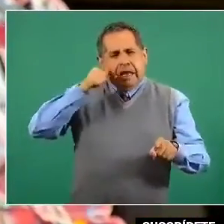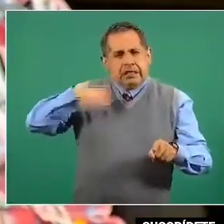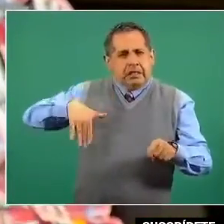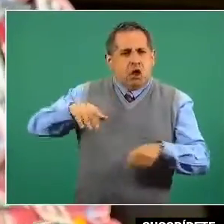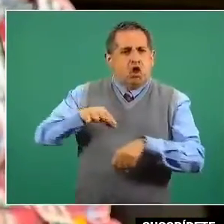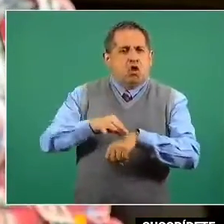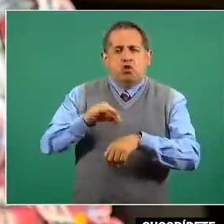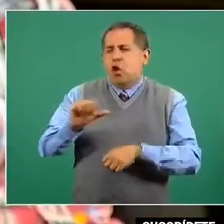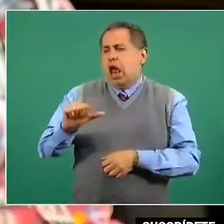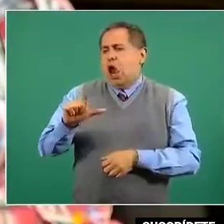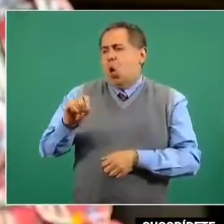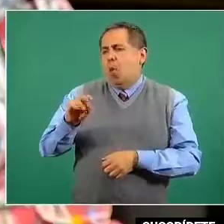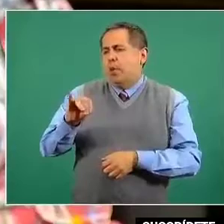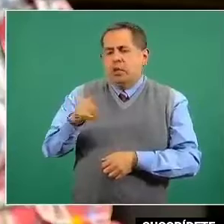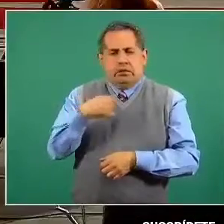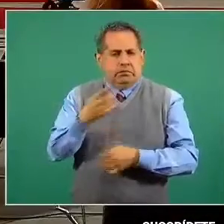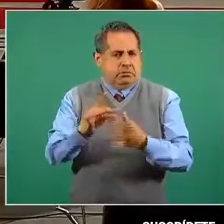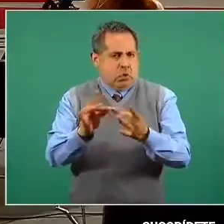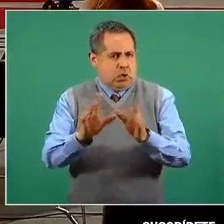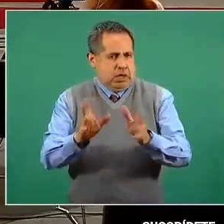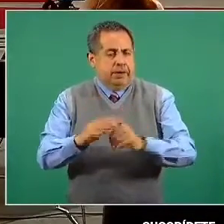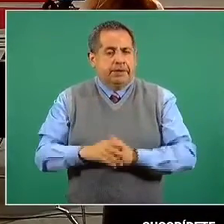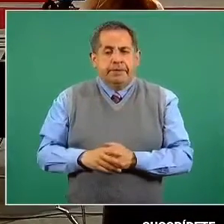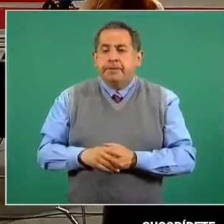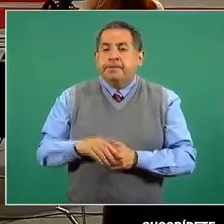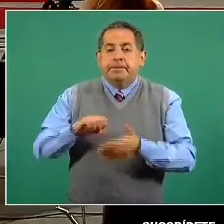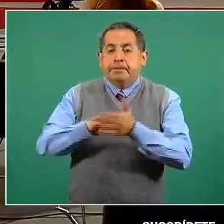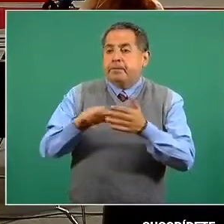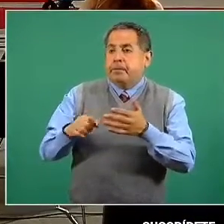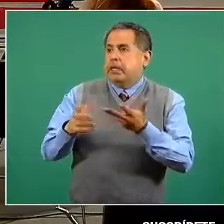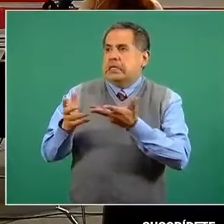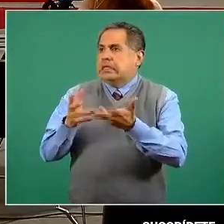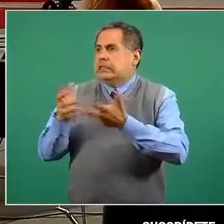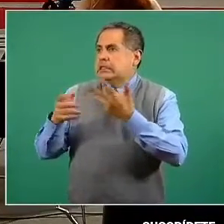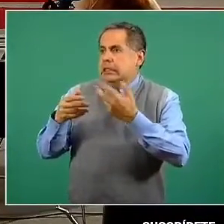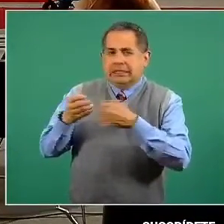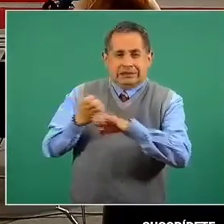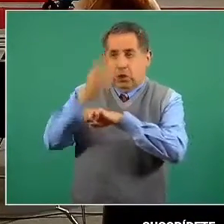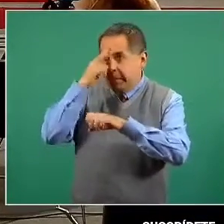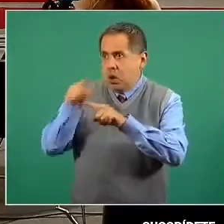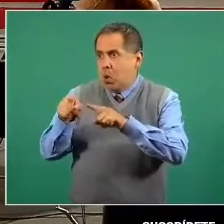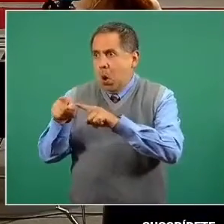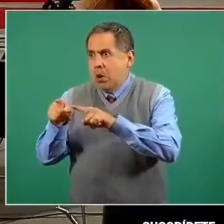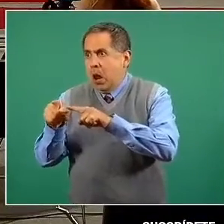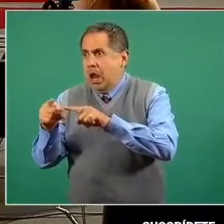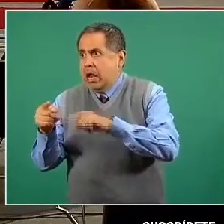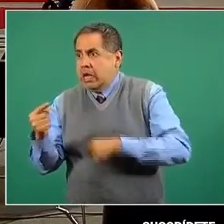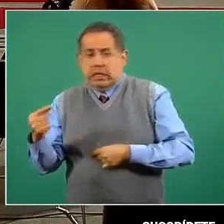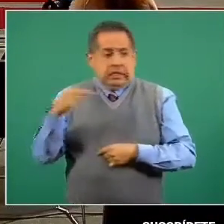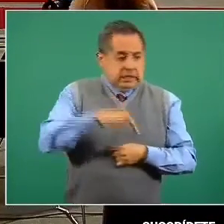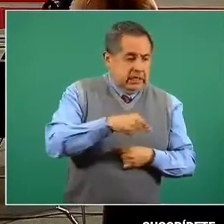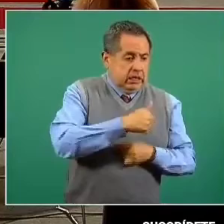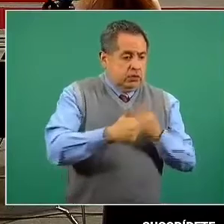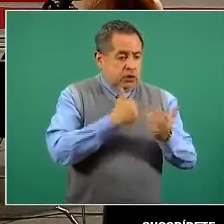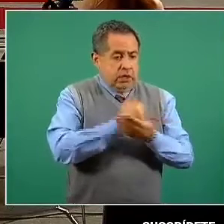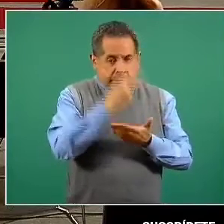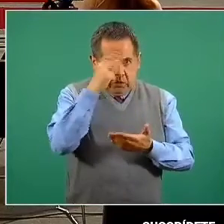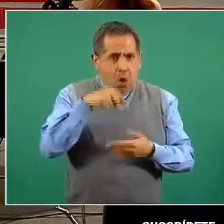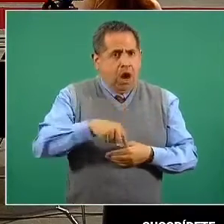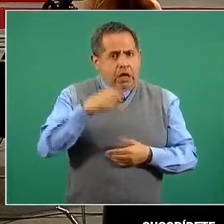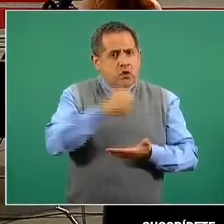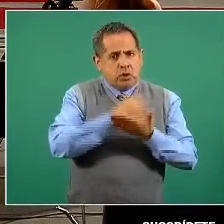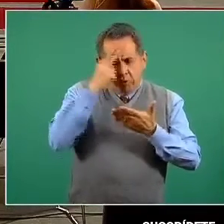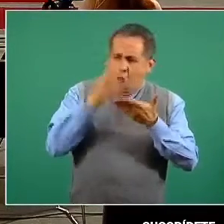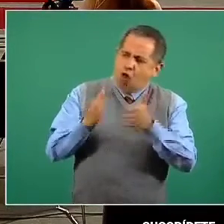de que precisamente las periferias tienen que irse a la Ciudad de México y la Ciudad de México les abre las puertas precisamente para atenderlos.